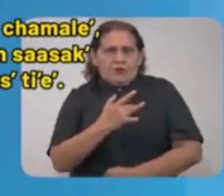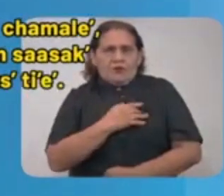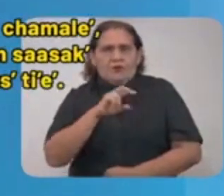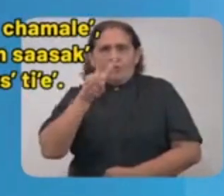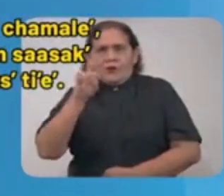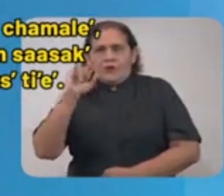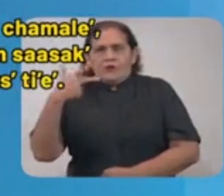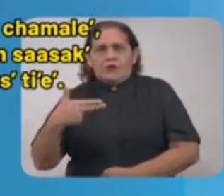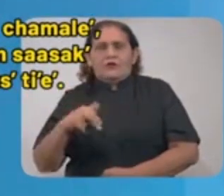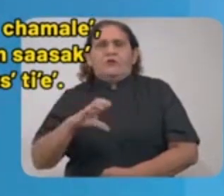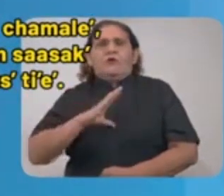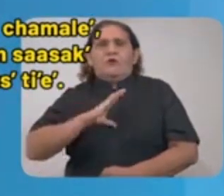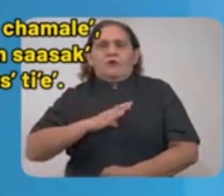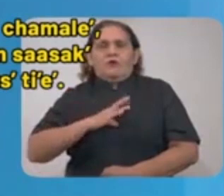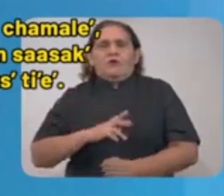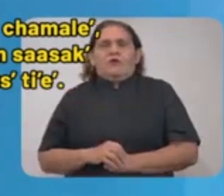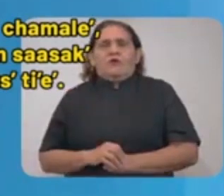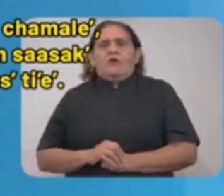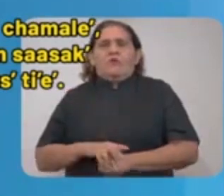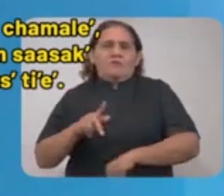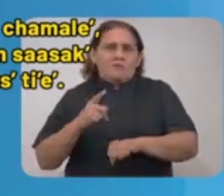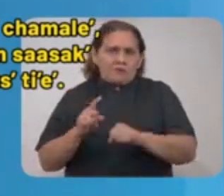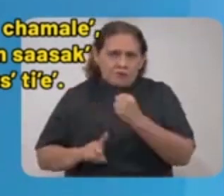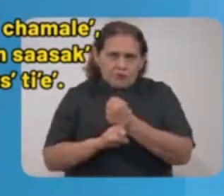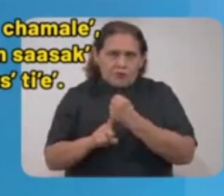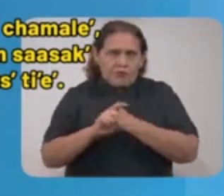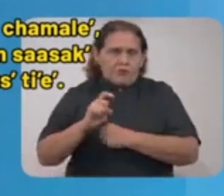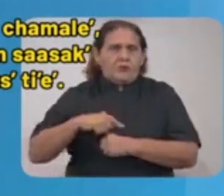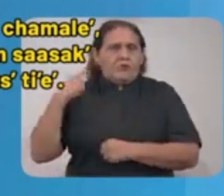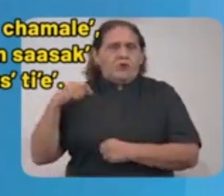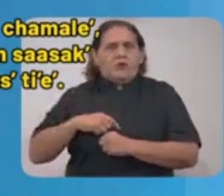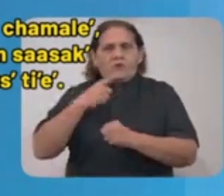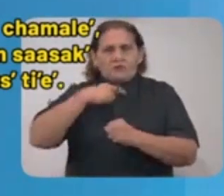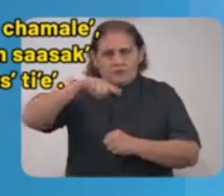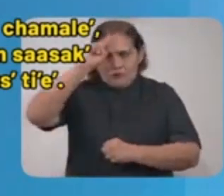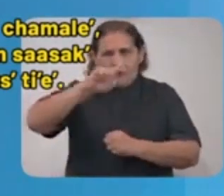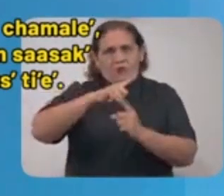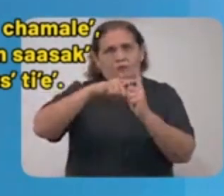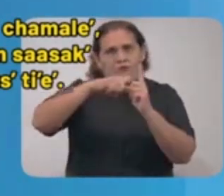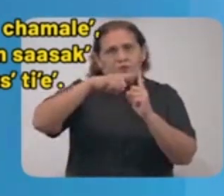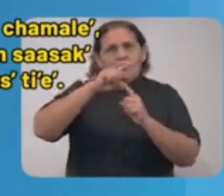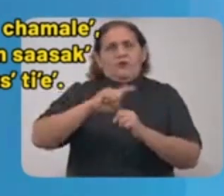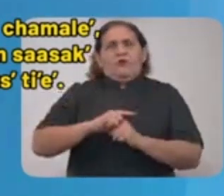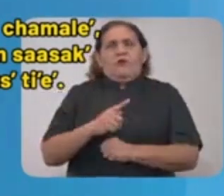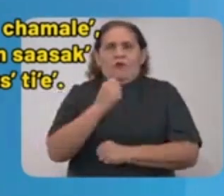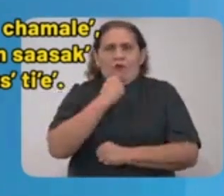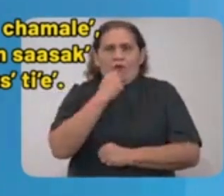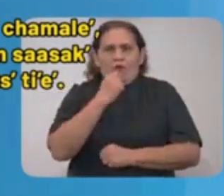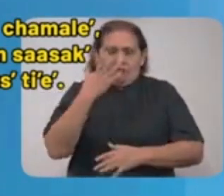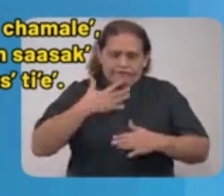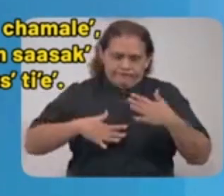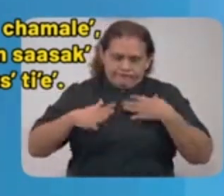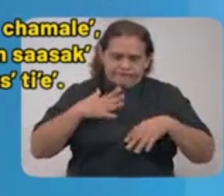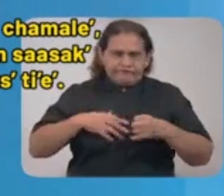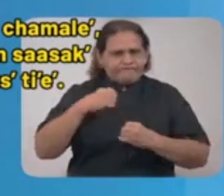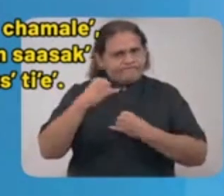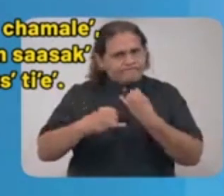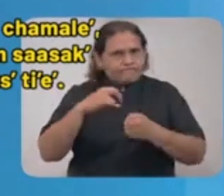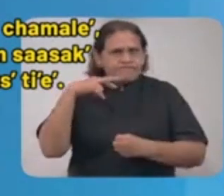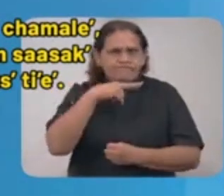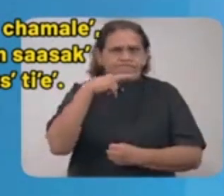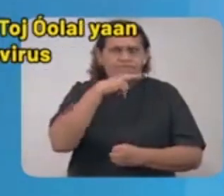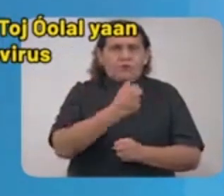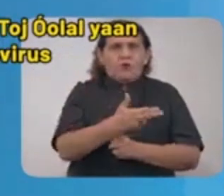VIH, cáncer o tabaquismo. Si presentan fiebre, cansancio o tos seca, acudir de inmediato al centro de salud más